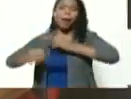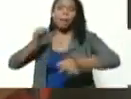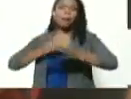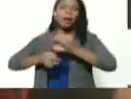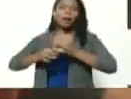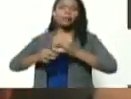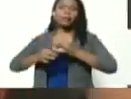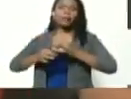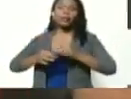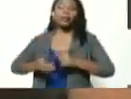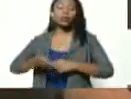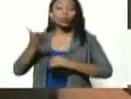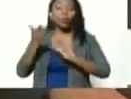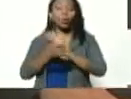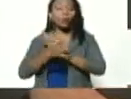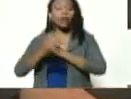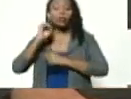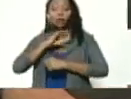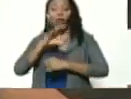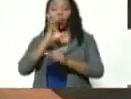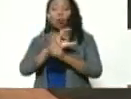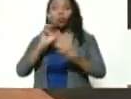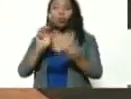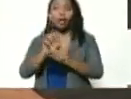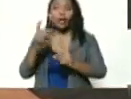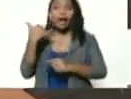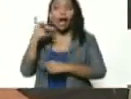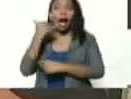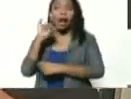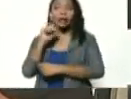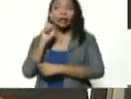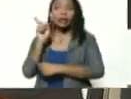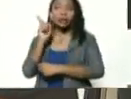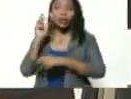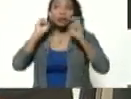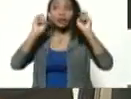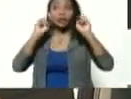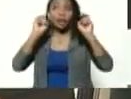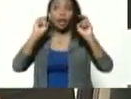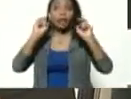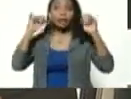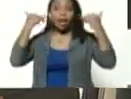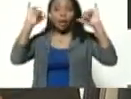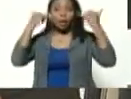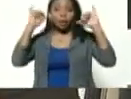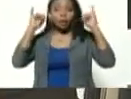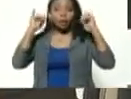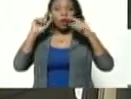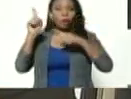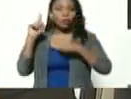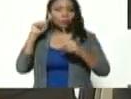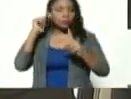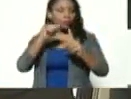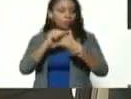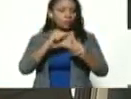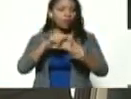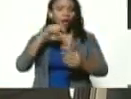de la relevancia histórica y cultural que tienen estos hechos y esta conmemoración hacia